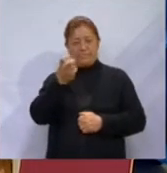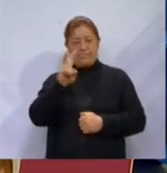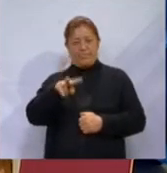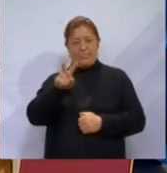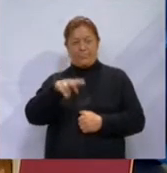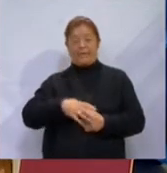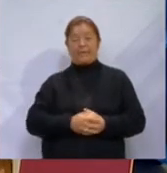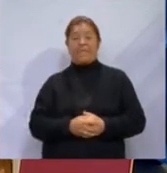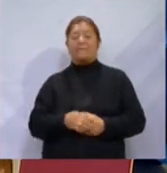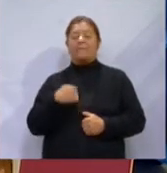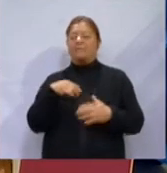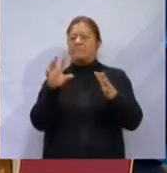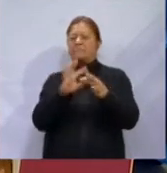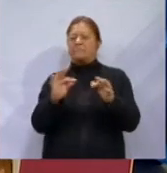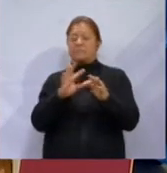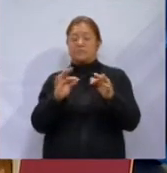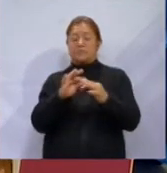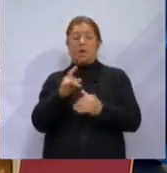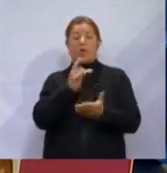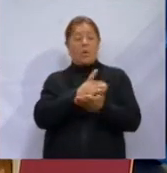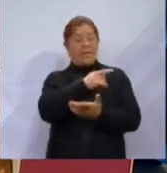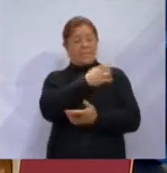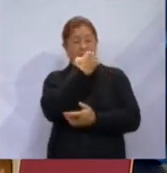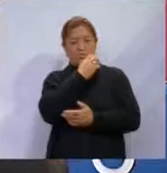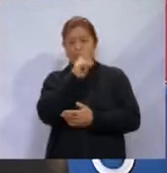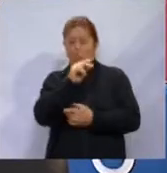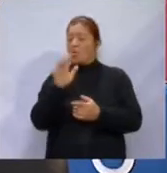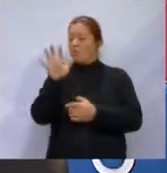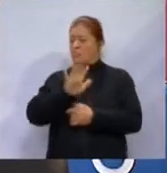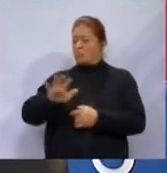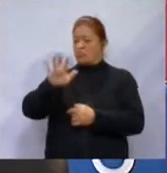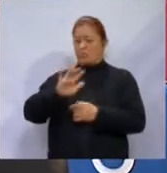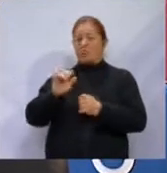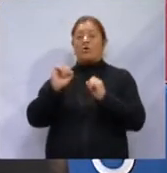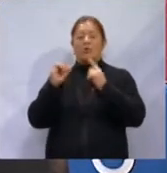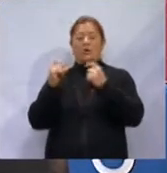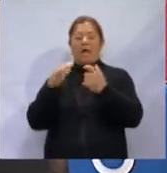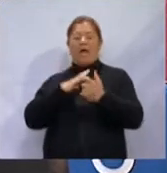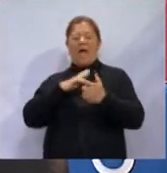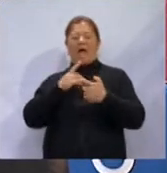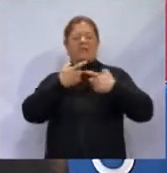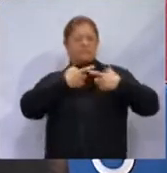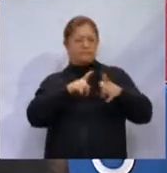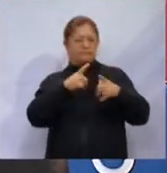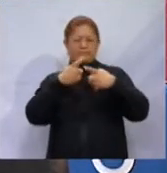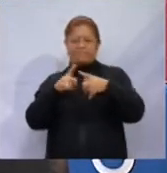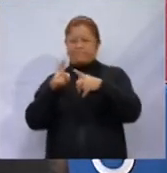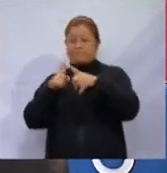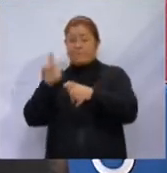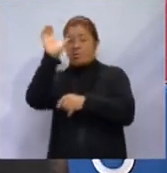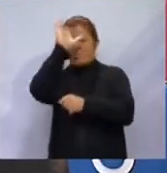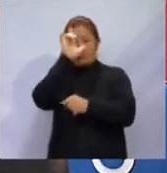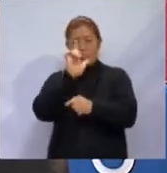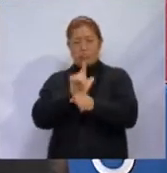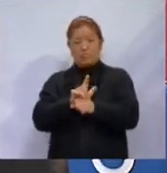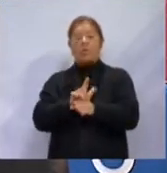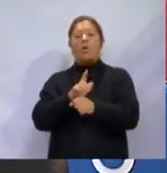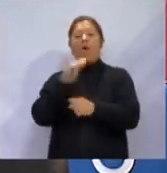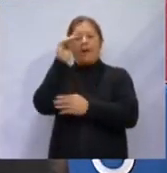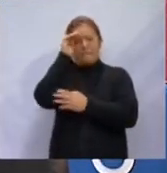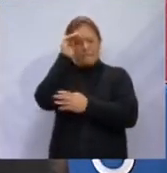que no solamente en la escuela, en toda la sociedad hay una diversidad de culturas, formas